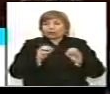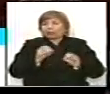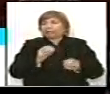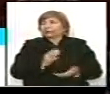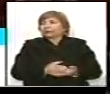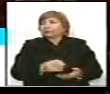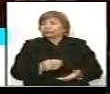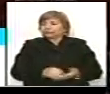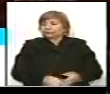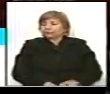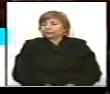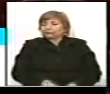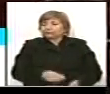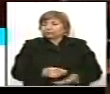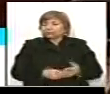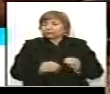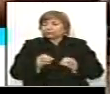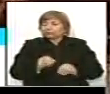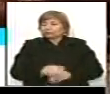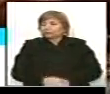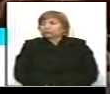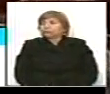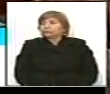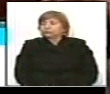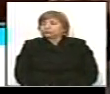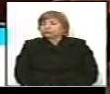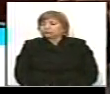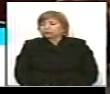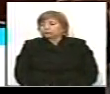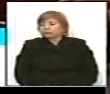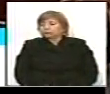¿Cuáles son los deseos?